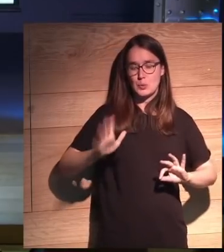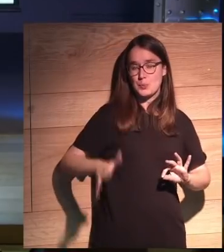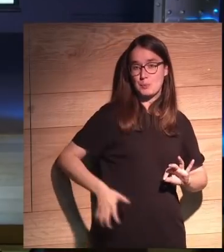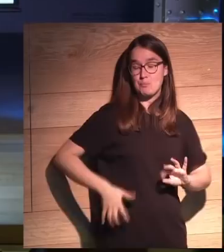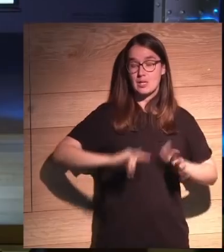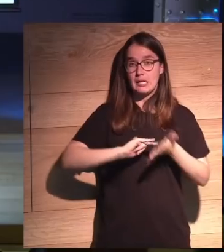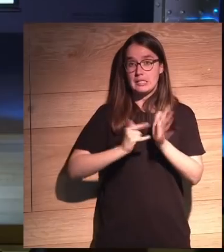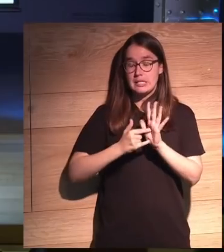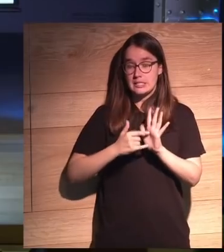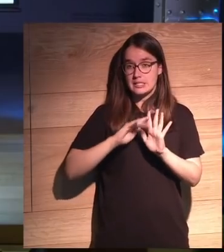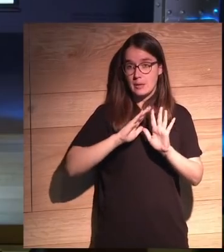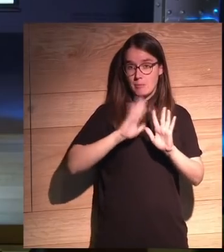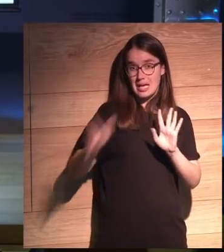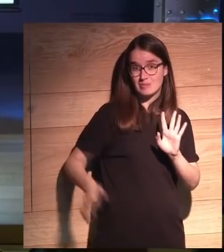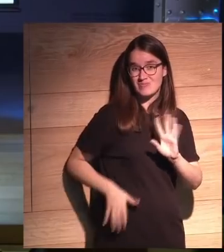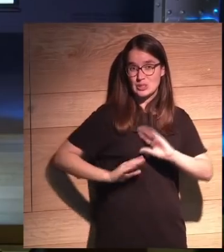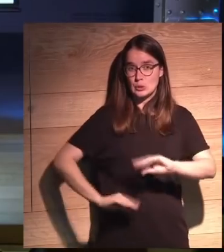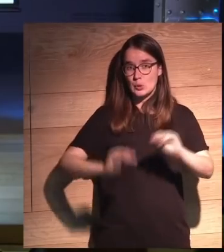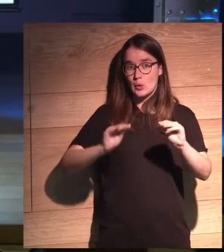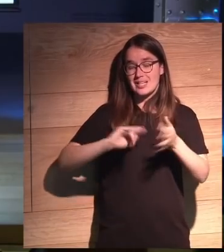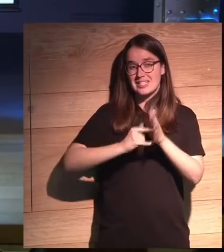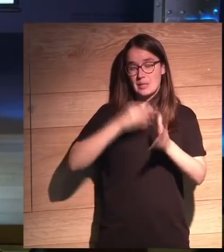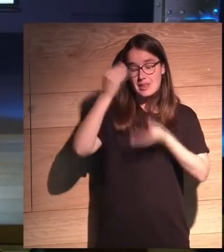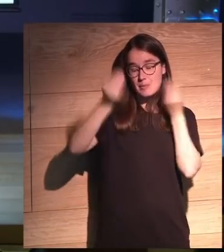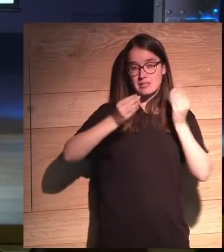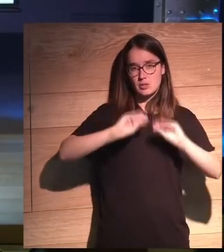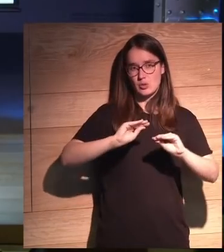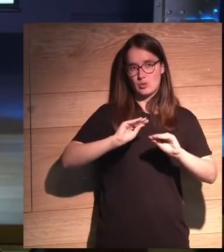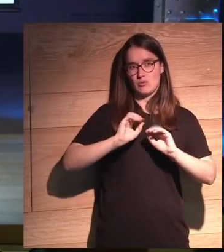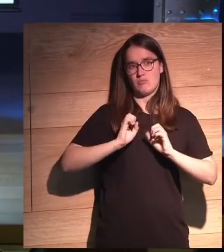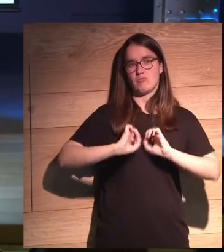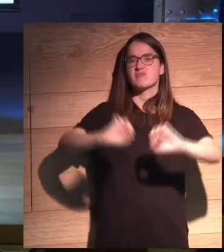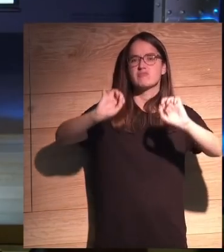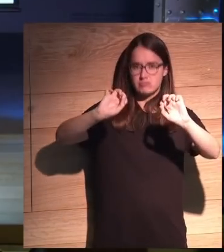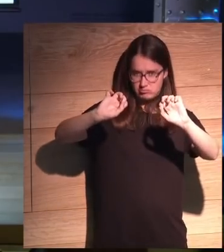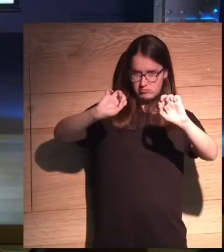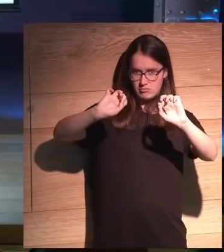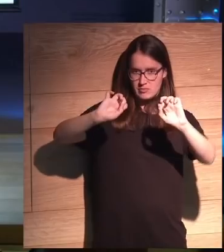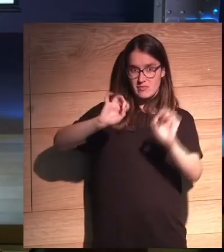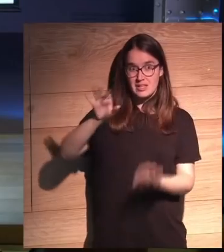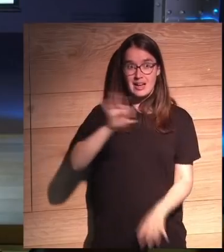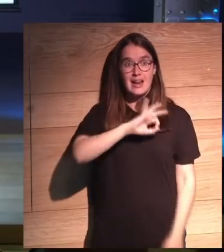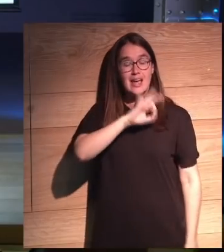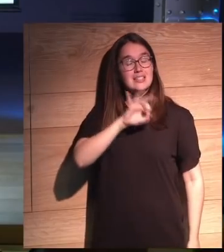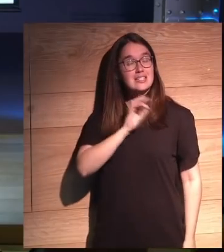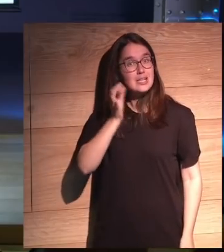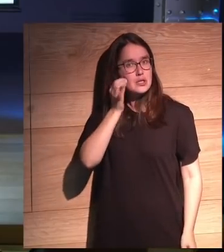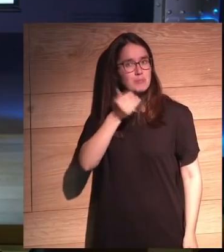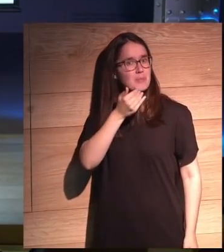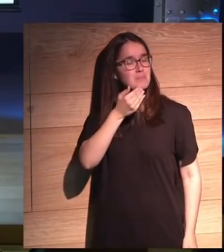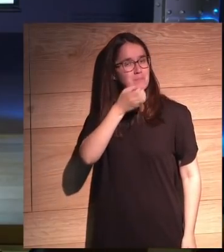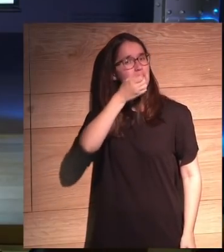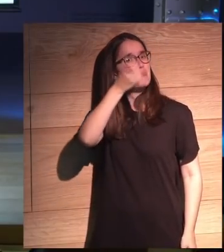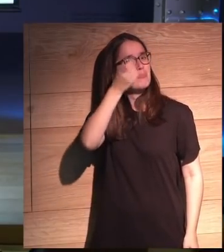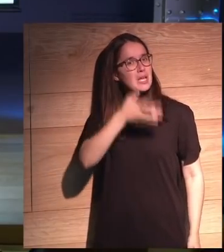el sistema burgués, el sistema de pensamiento burgués no tenía que preocuparse. Las señoritas decentes